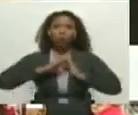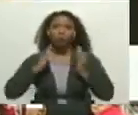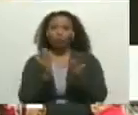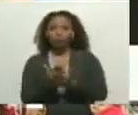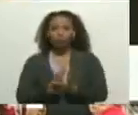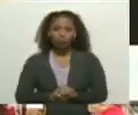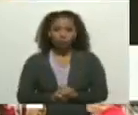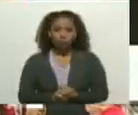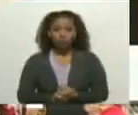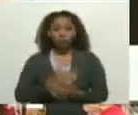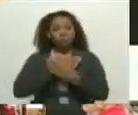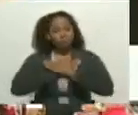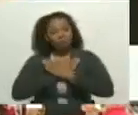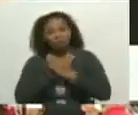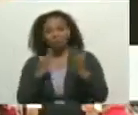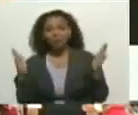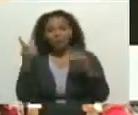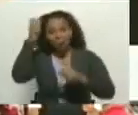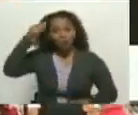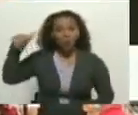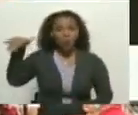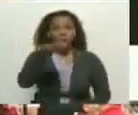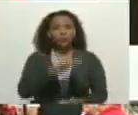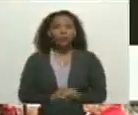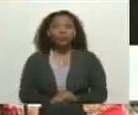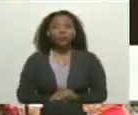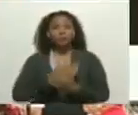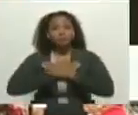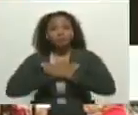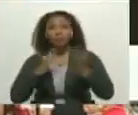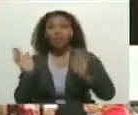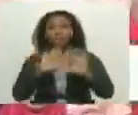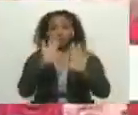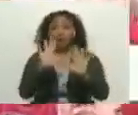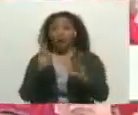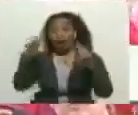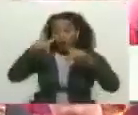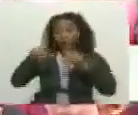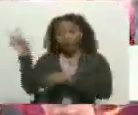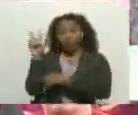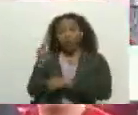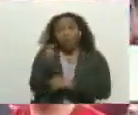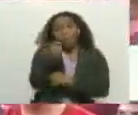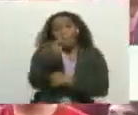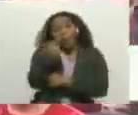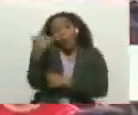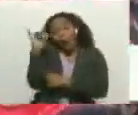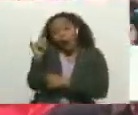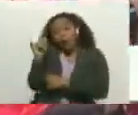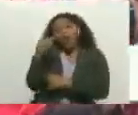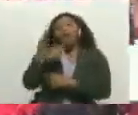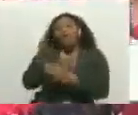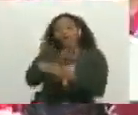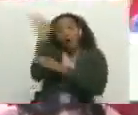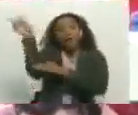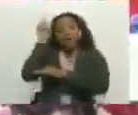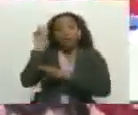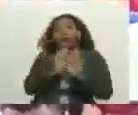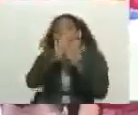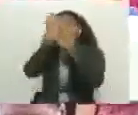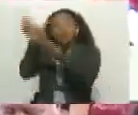La solidaridad entre los pueblos. Ya salieron de aquí de Venezuela. Con lo poco que tenemos, salió un grupo de